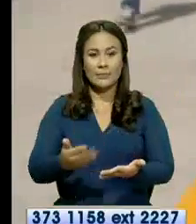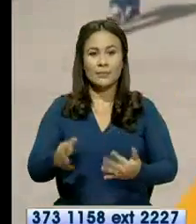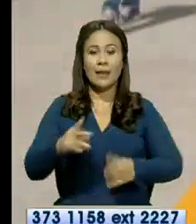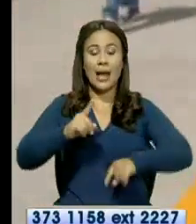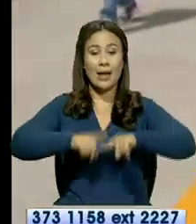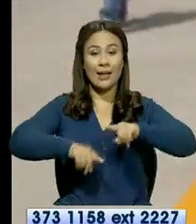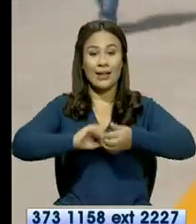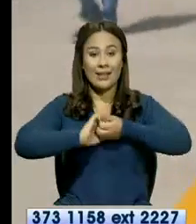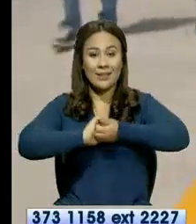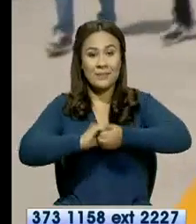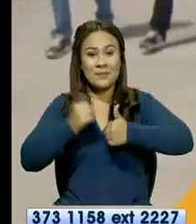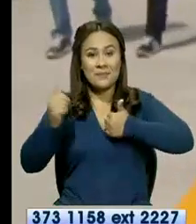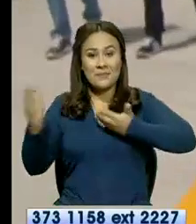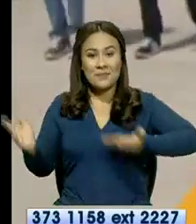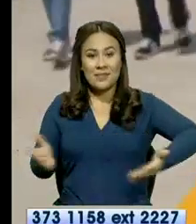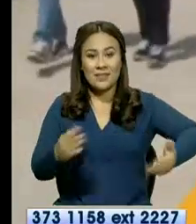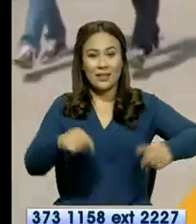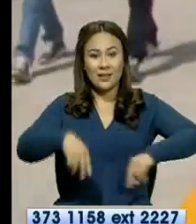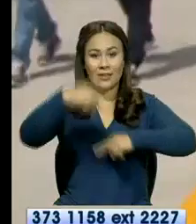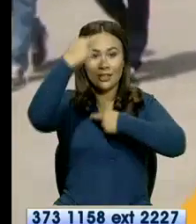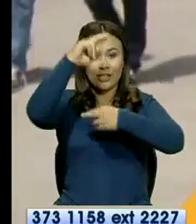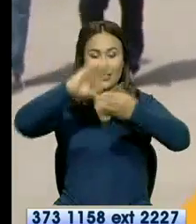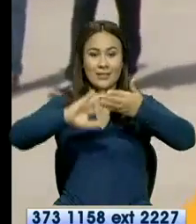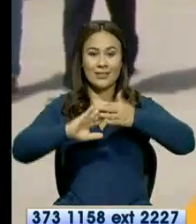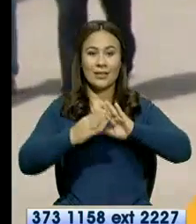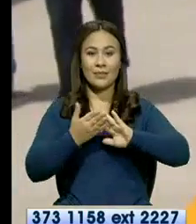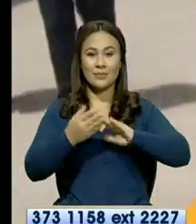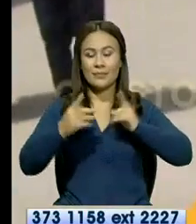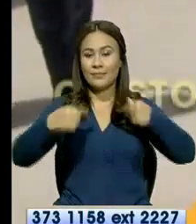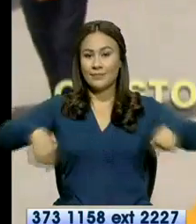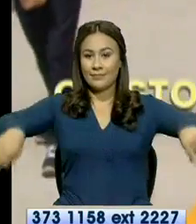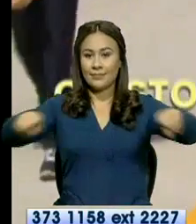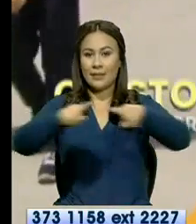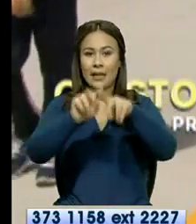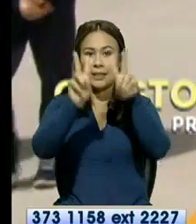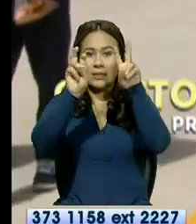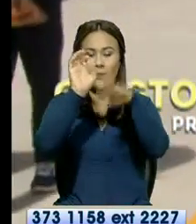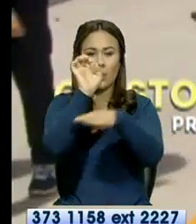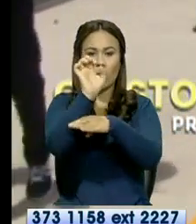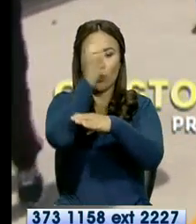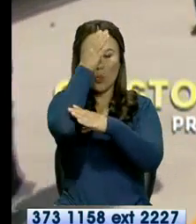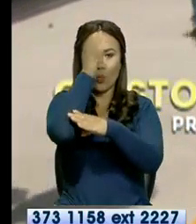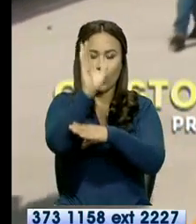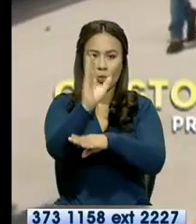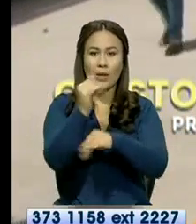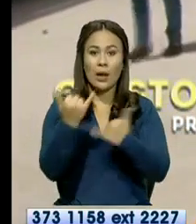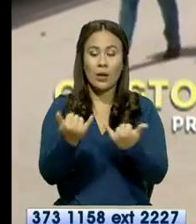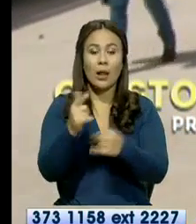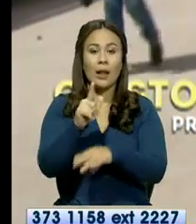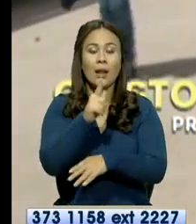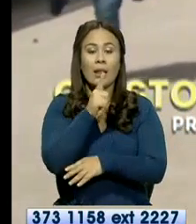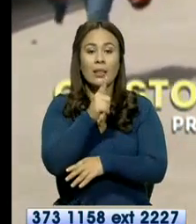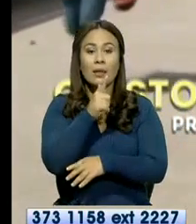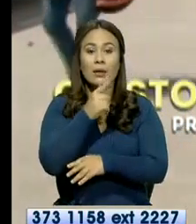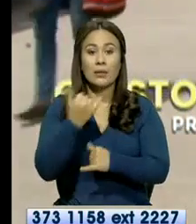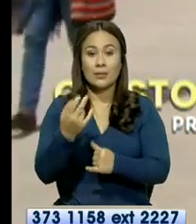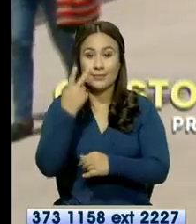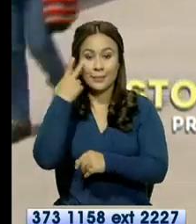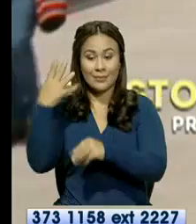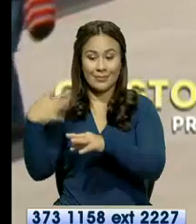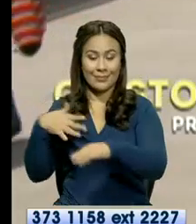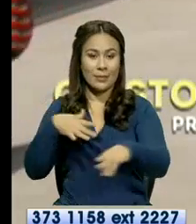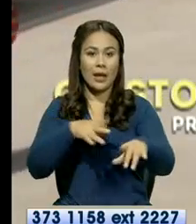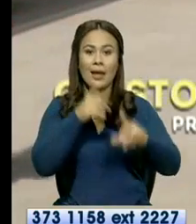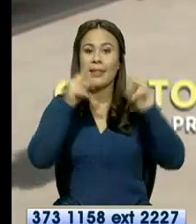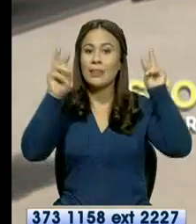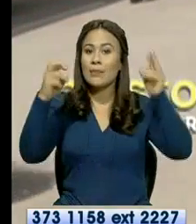Amigos televidentes, bienvenidos a compartir un programa más de Ecuador Multicolor. Ahora nos encontramos en la ciudad de La Tacunga para disfrutar de la comparsa de la Mamá Negra,